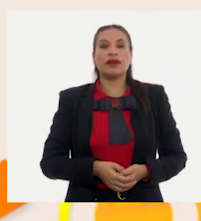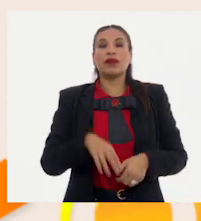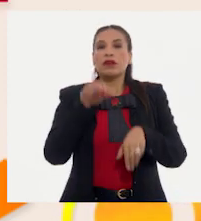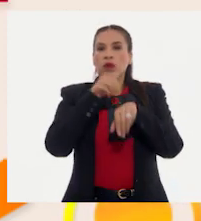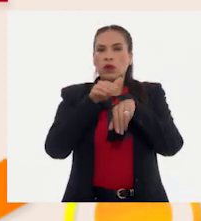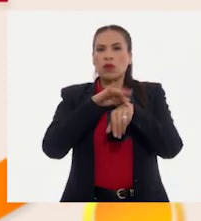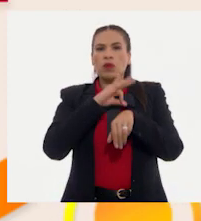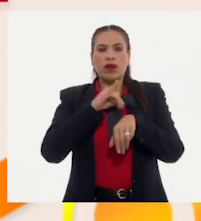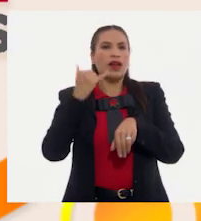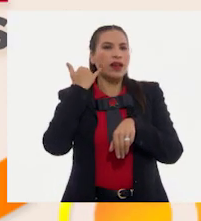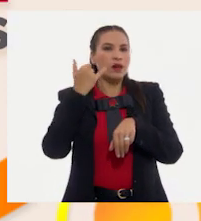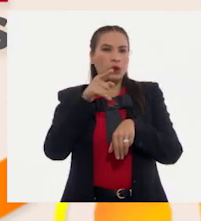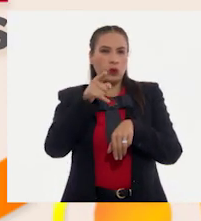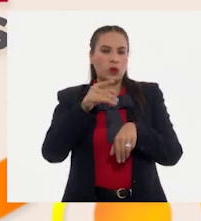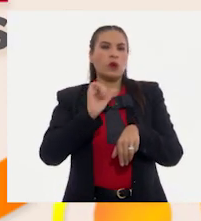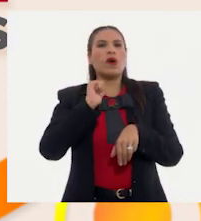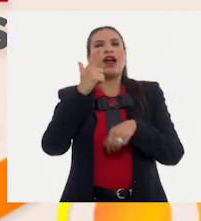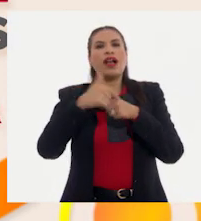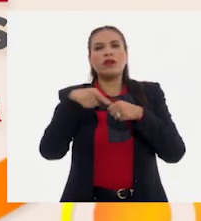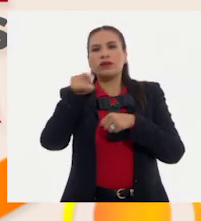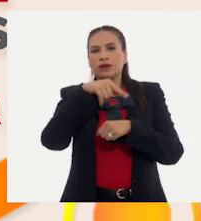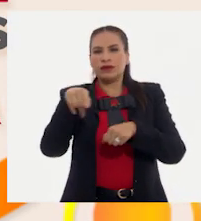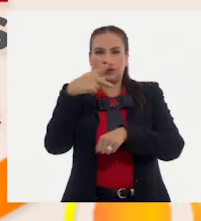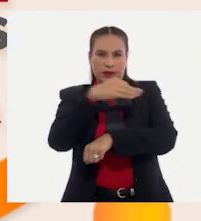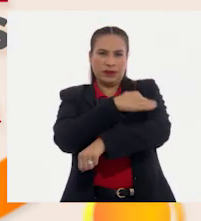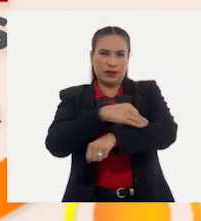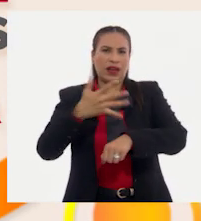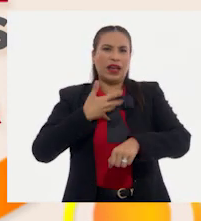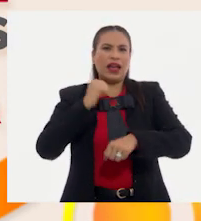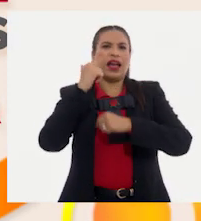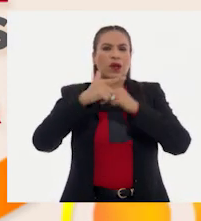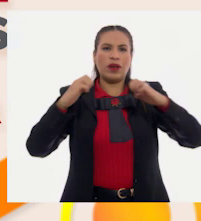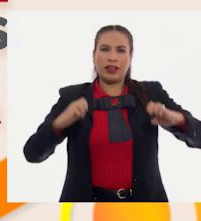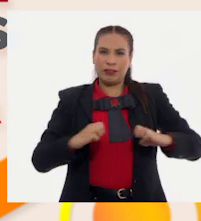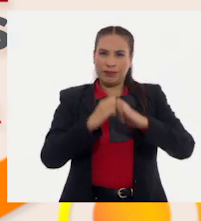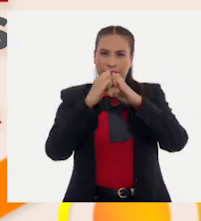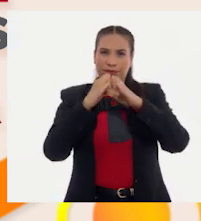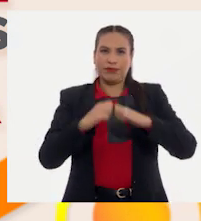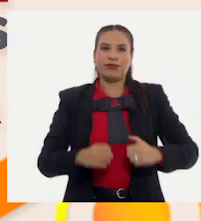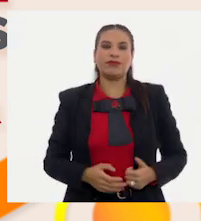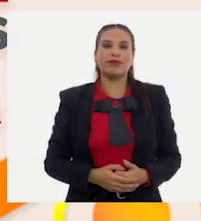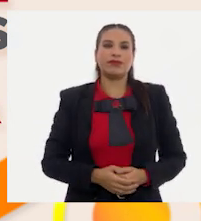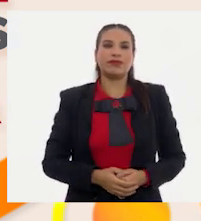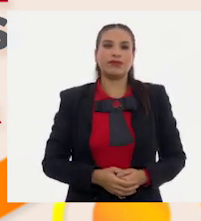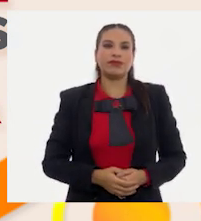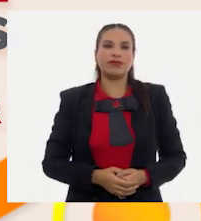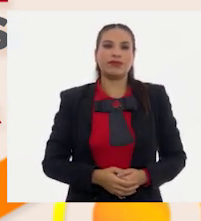número puedes llamar cuando tú o alguien cerca de ti tenga una emergencia.